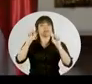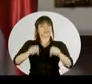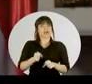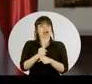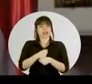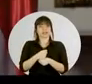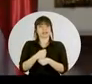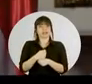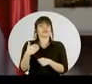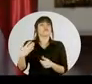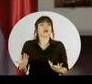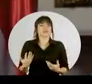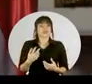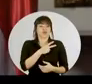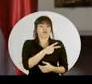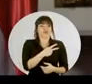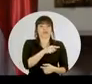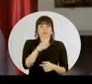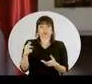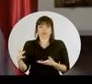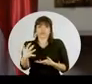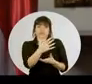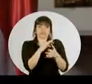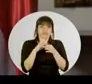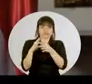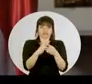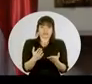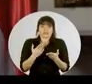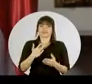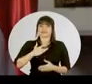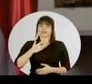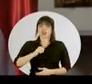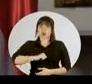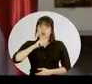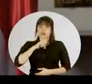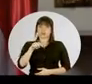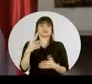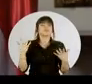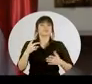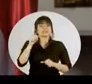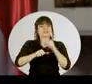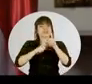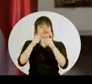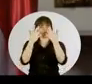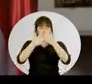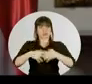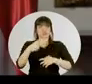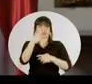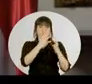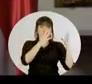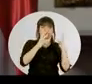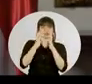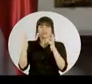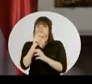en Costa Rica cuando se unen las voluntades que nos hace sentir orgullosos. Es un esfuerzo combinado de dos de nuestros